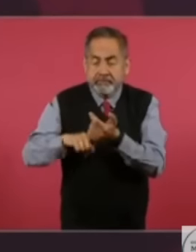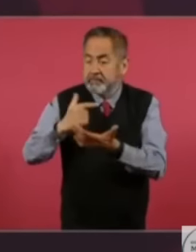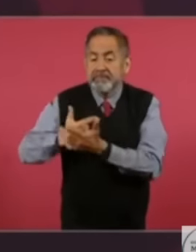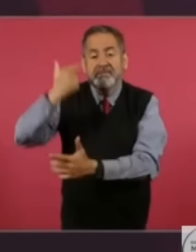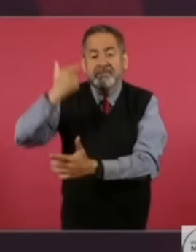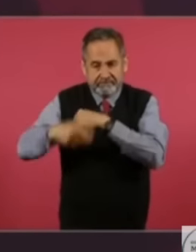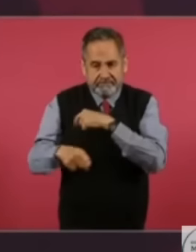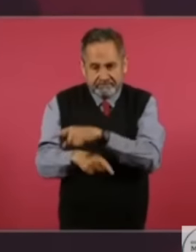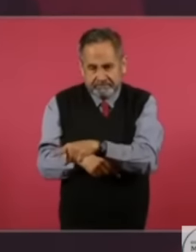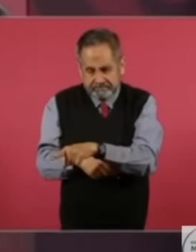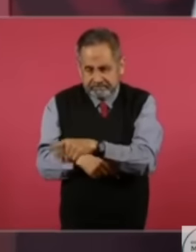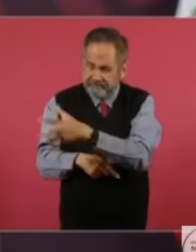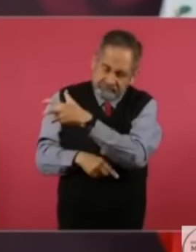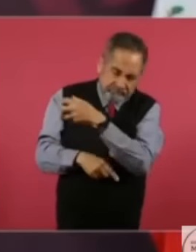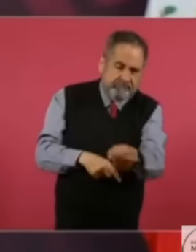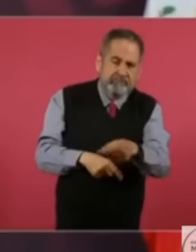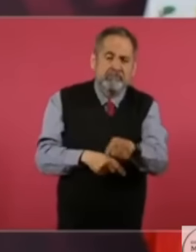Se logró